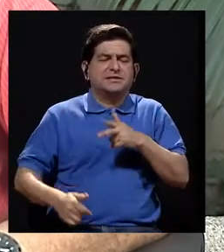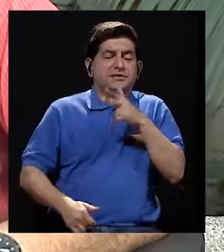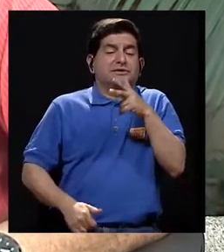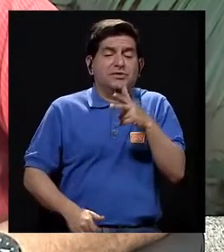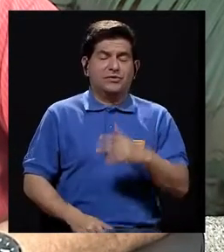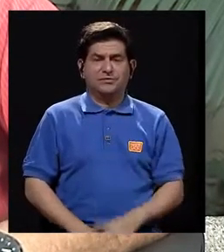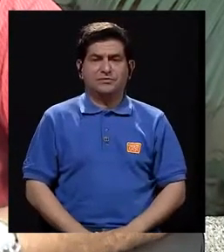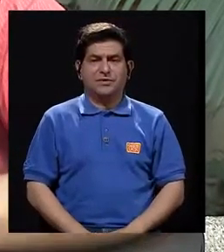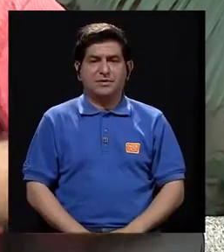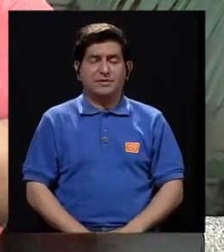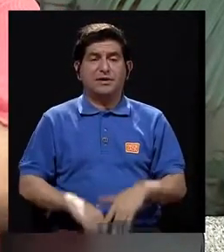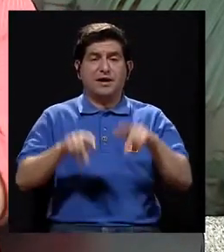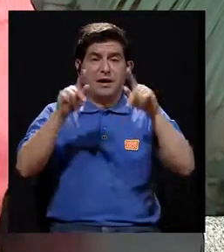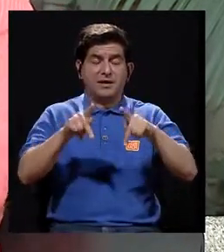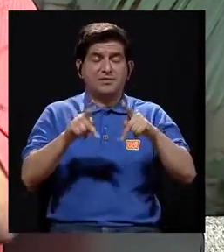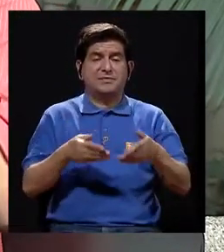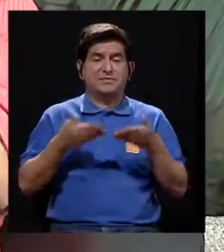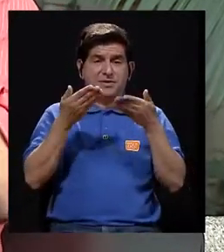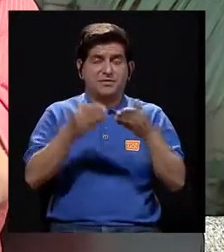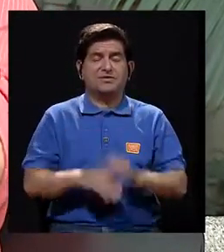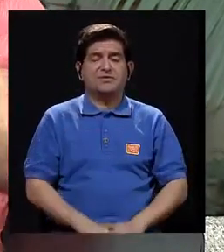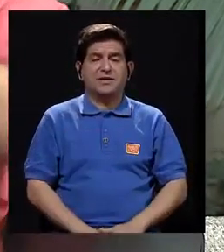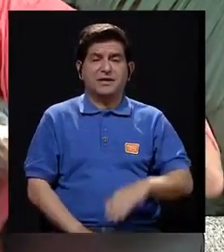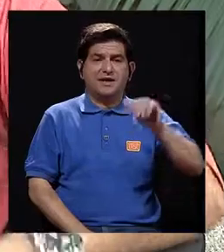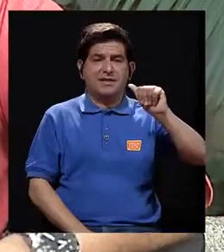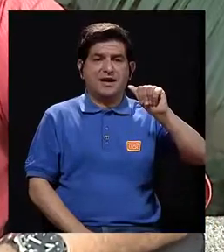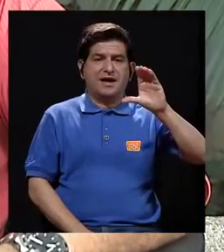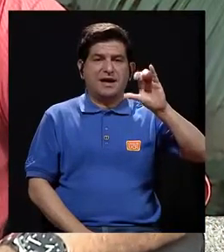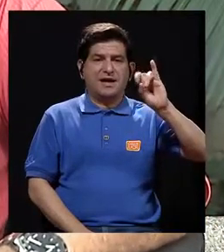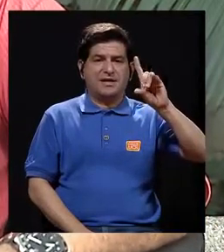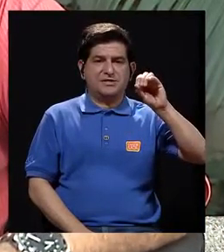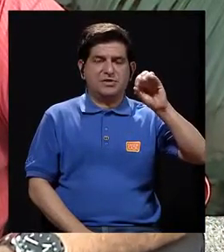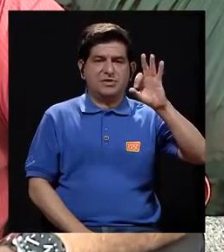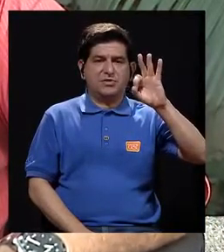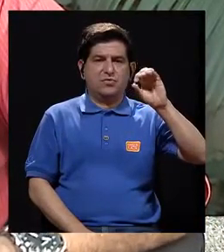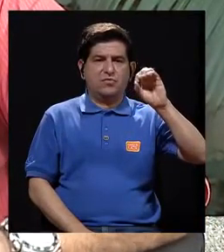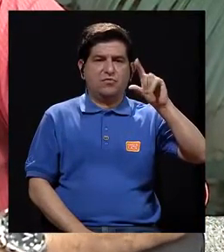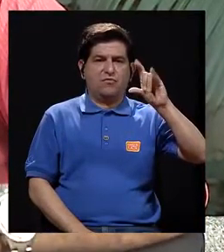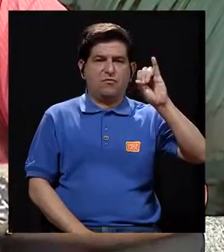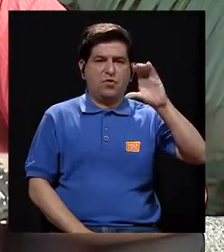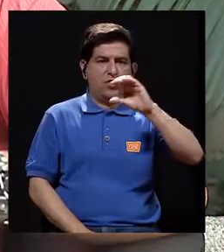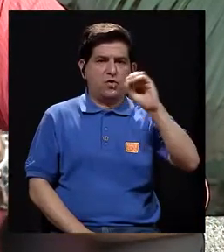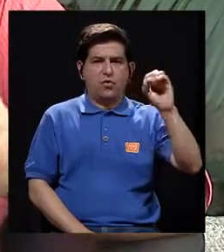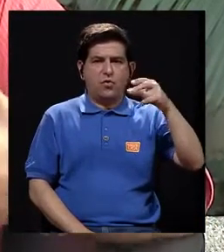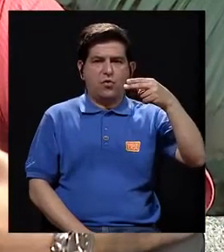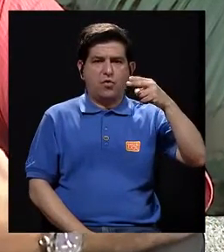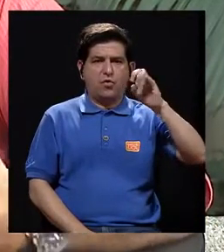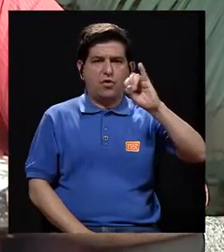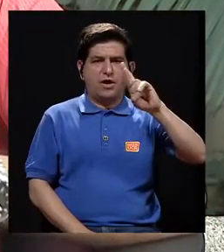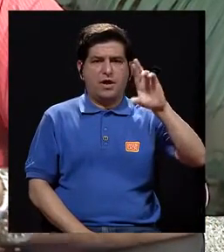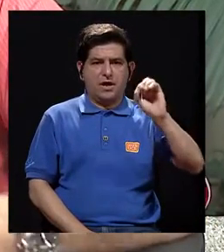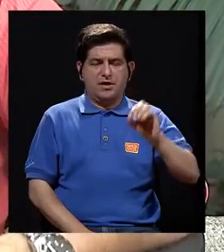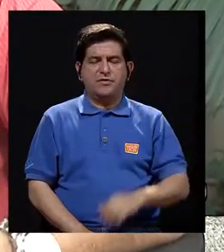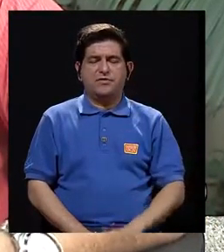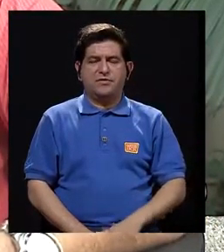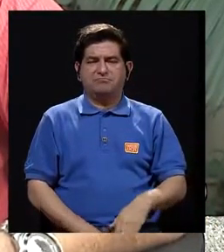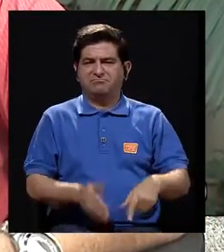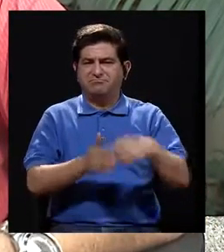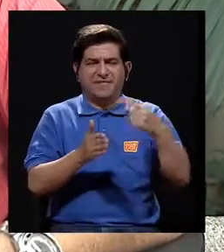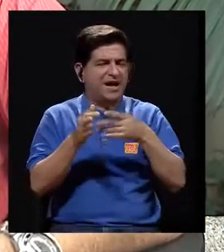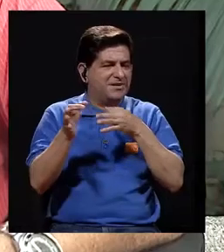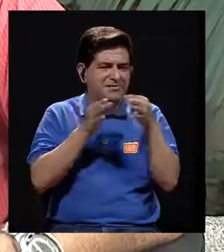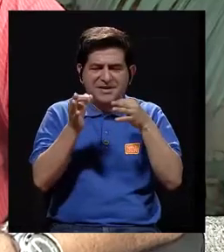las náuseas son provocadas cuando les dan el ácido fólico y el hierro para tomar. Muchas veces no les explican cómo tomarlas, ¿verdad?, empezando por